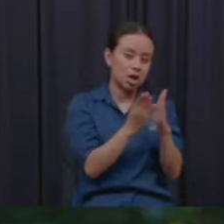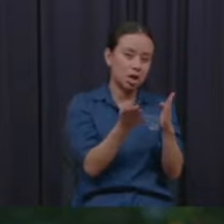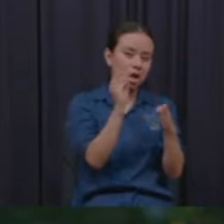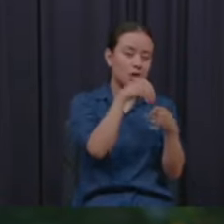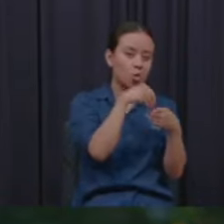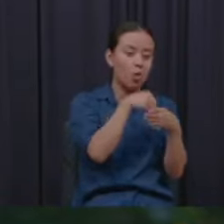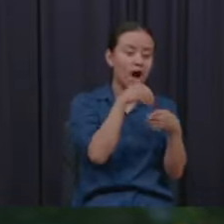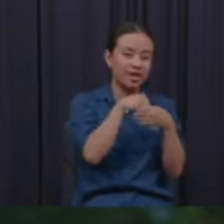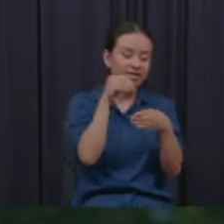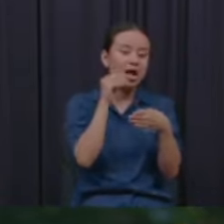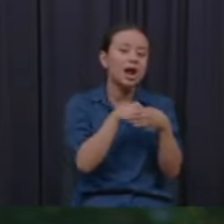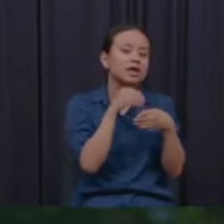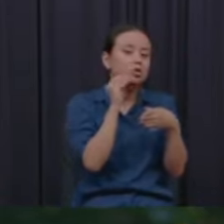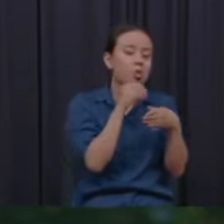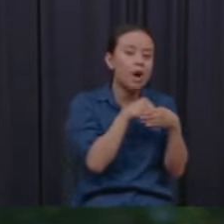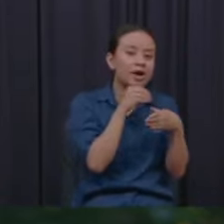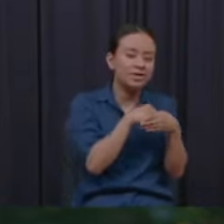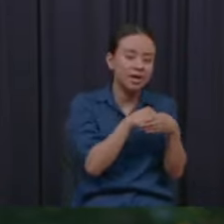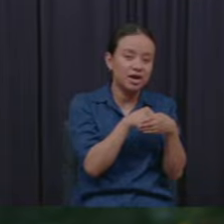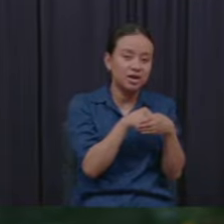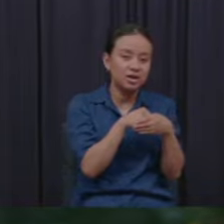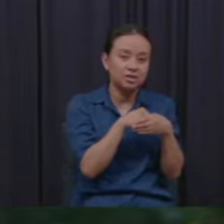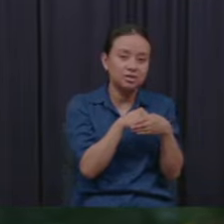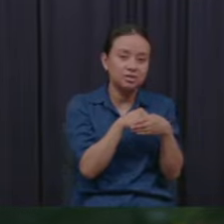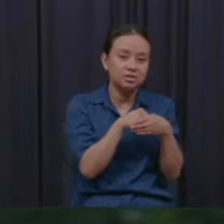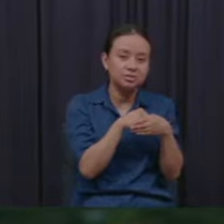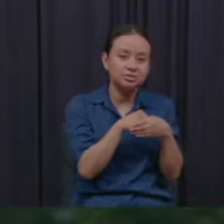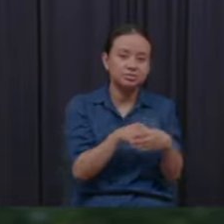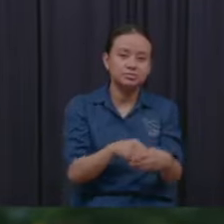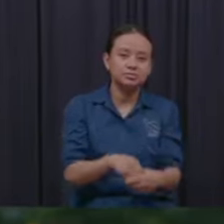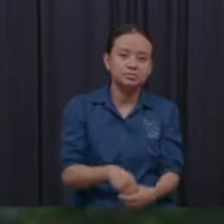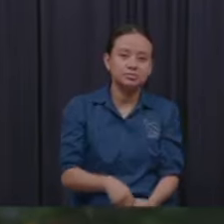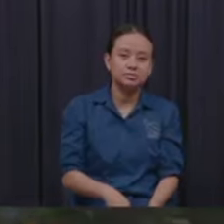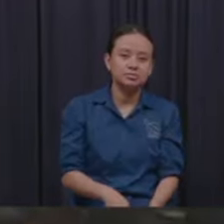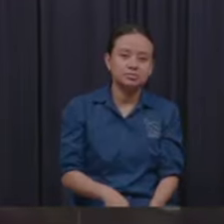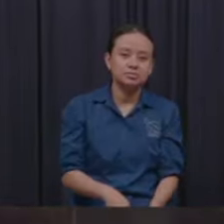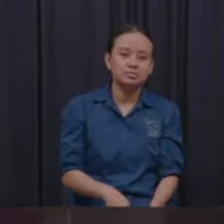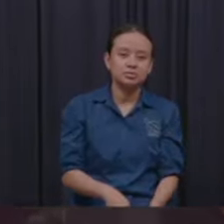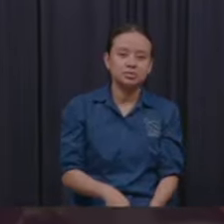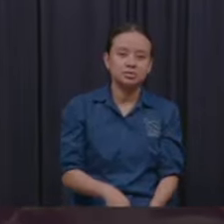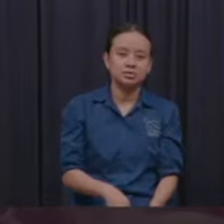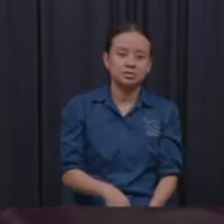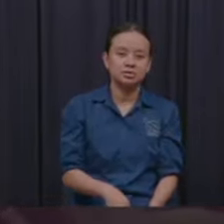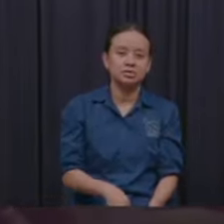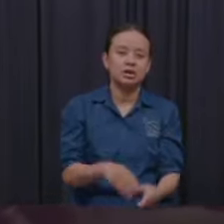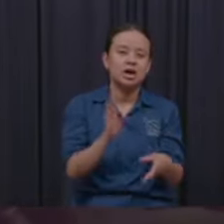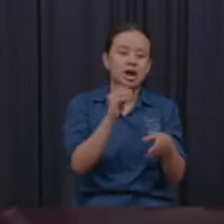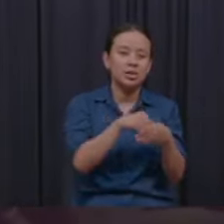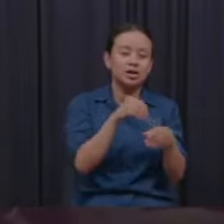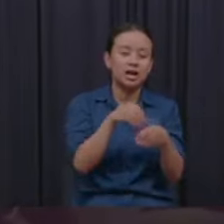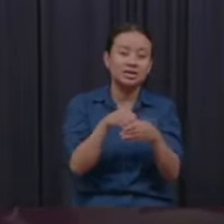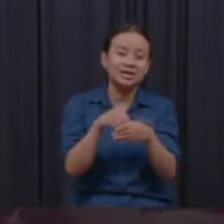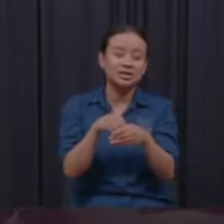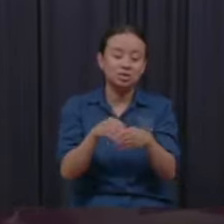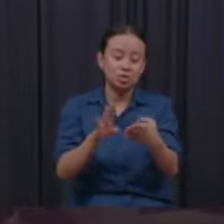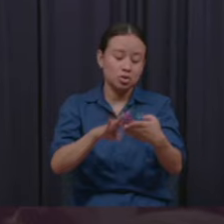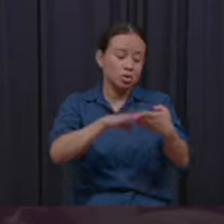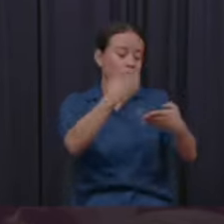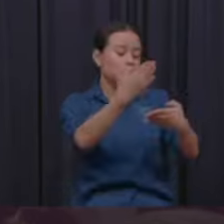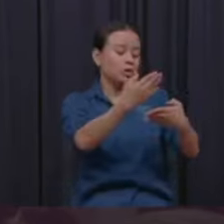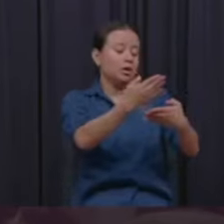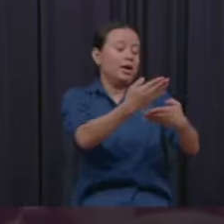las cartas. Y en el camino, como era largo, en lugar de ponerme a leer la Biblia, me puse a leer las cartas y a suspirar.